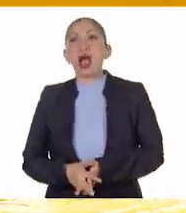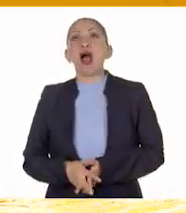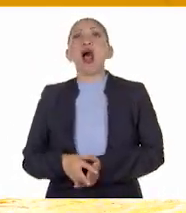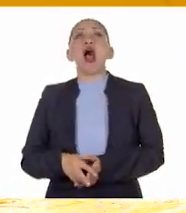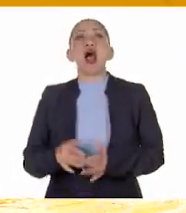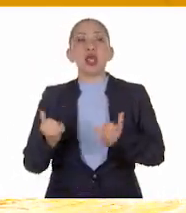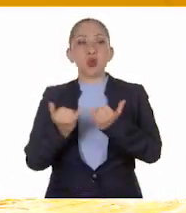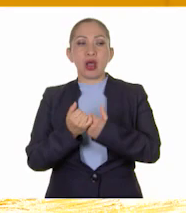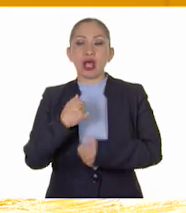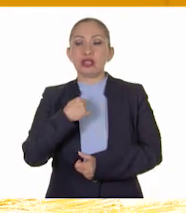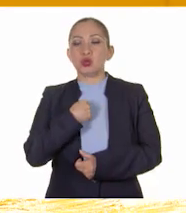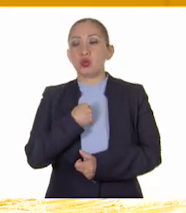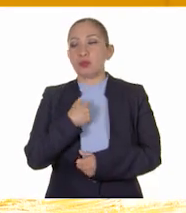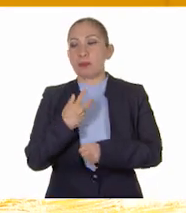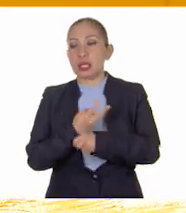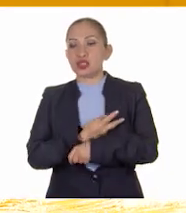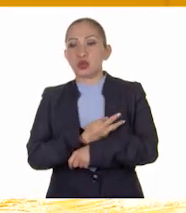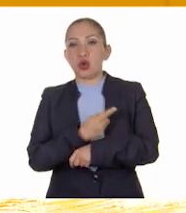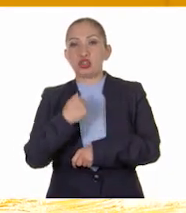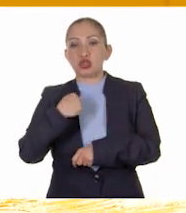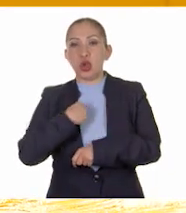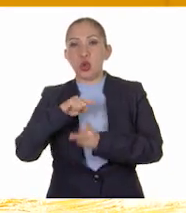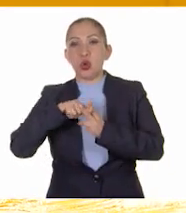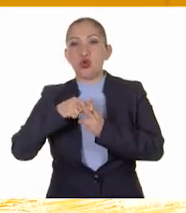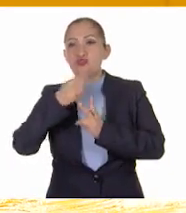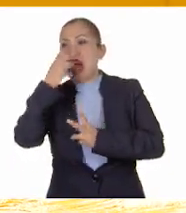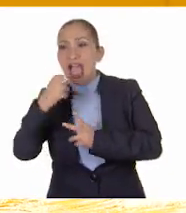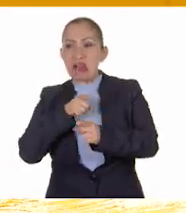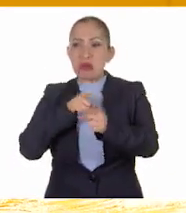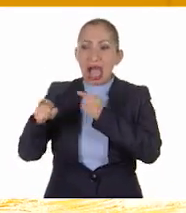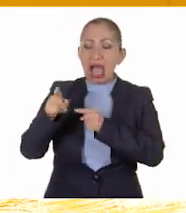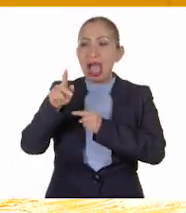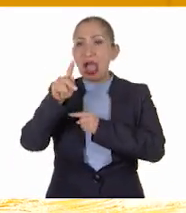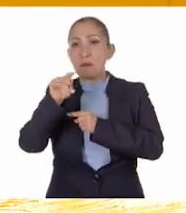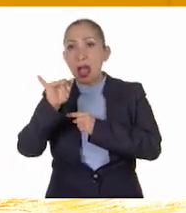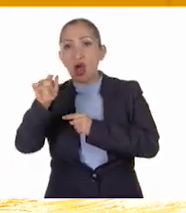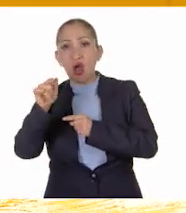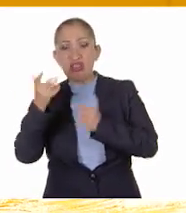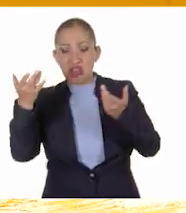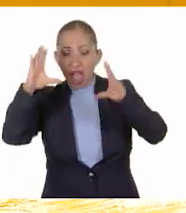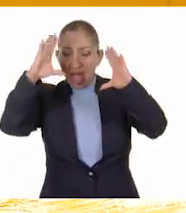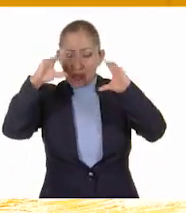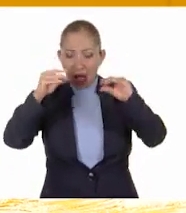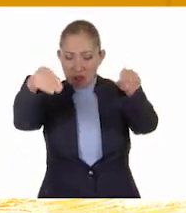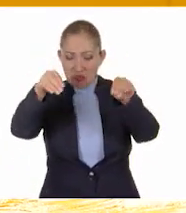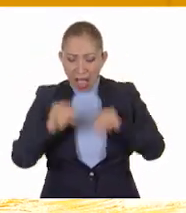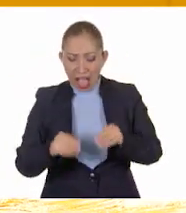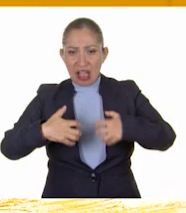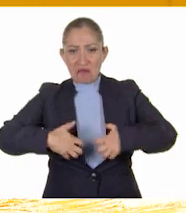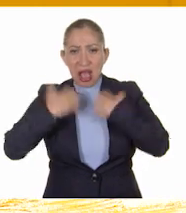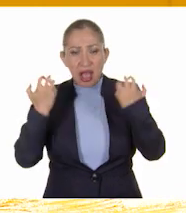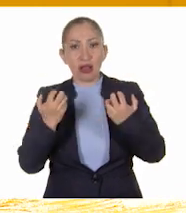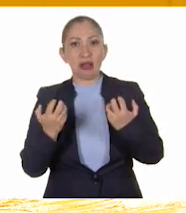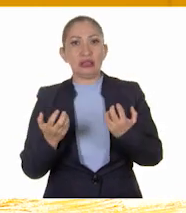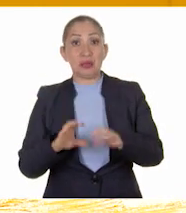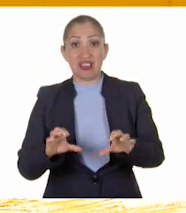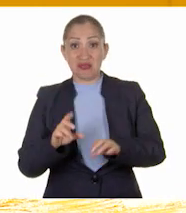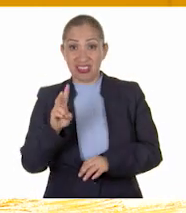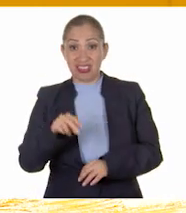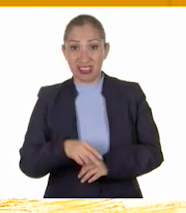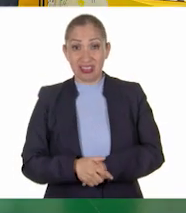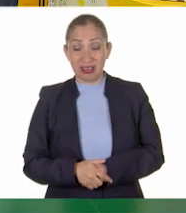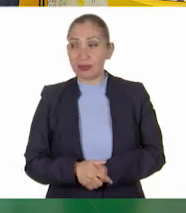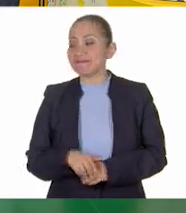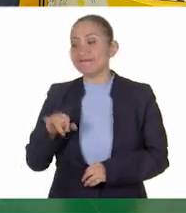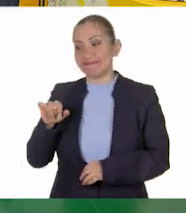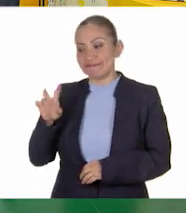como lo que me pasó a mí, que comencé a gritarle a Paco y cerré la computadora de puro enojo. ¿Verdad, maestro?